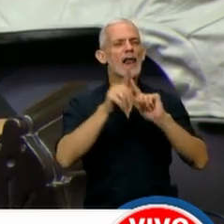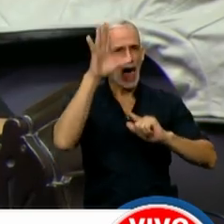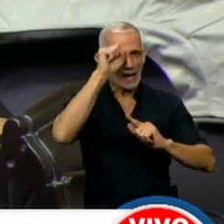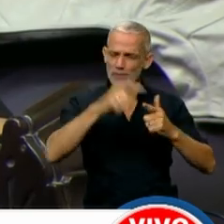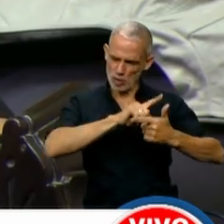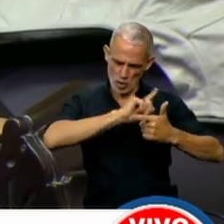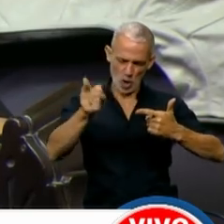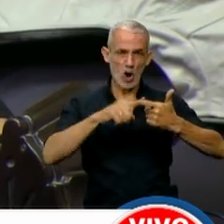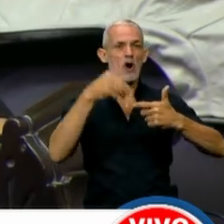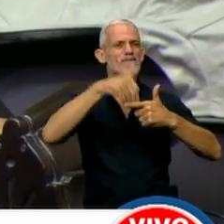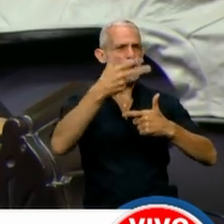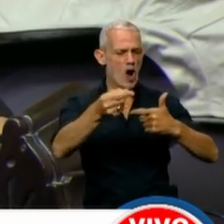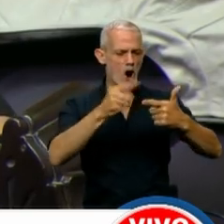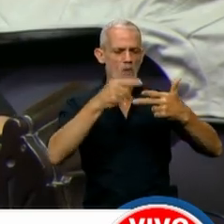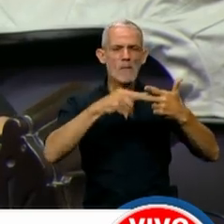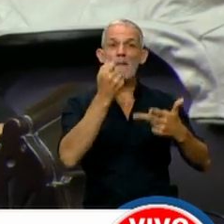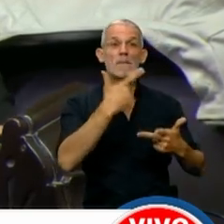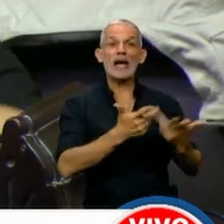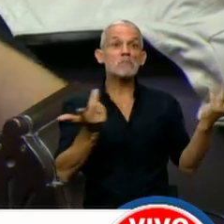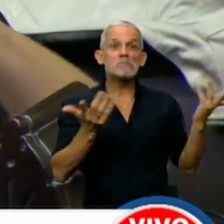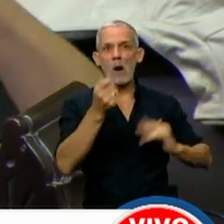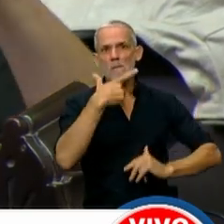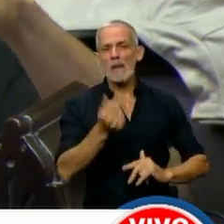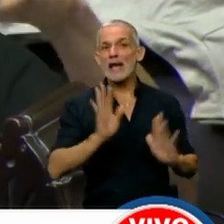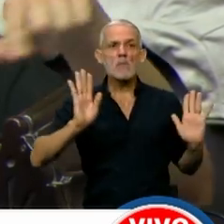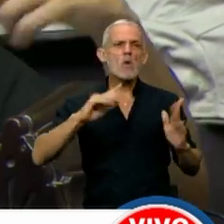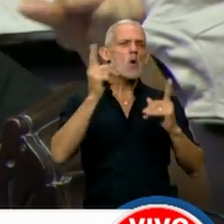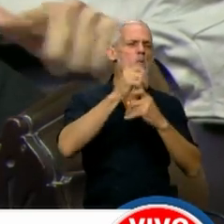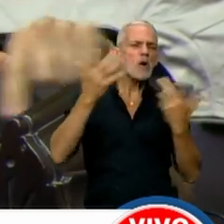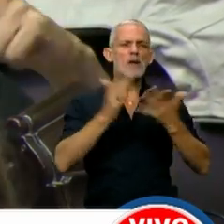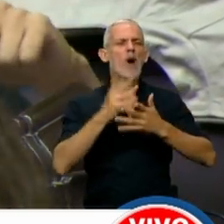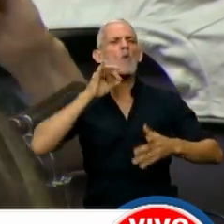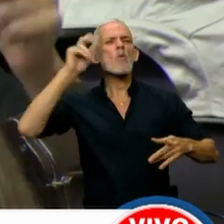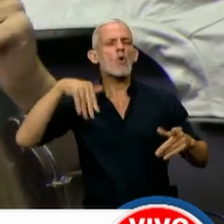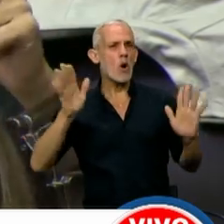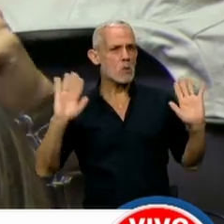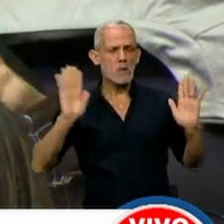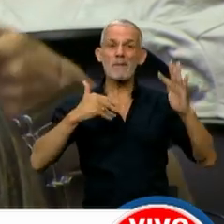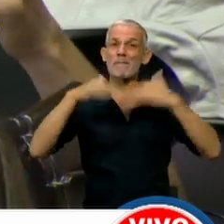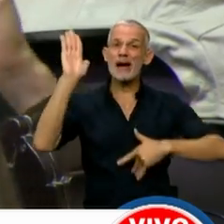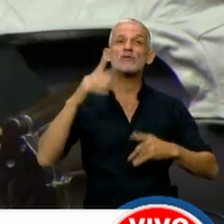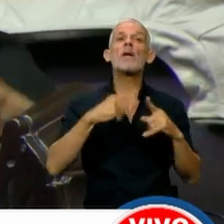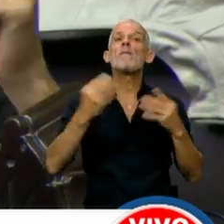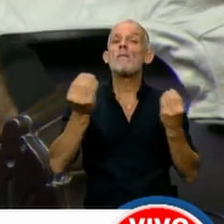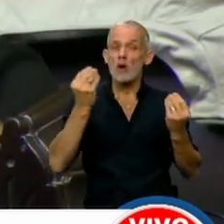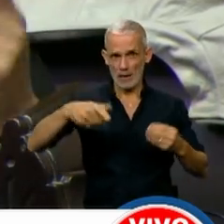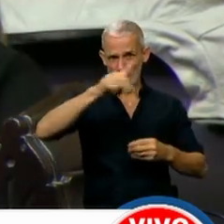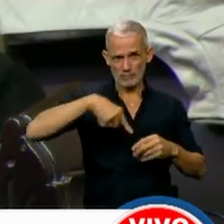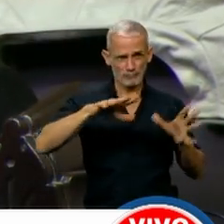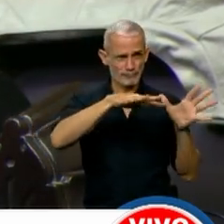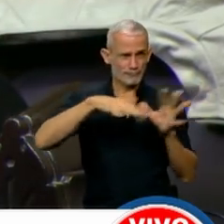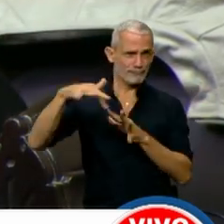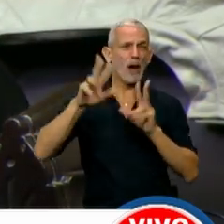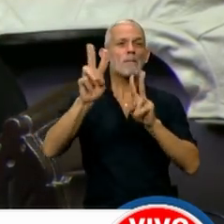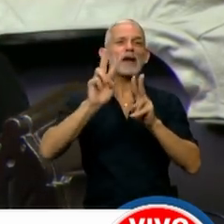ni ninguna de las leyes al macrismo si el macrismo no tuvo ni problemas de quórum ni de mayorías es porque todo un sector del